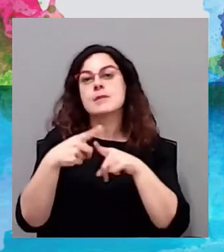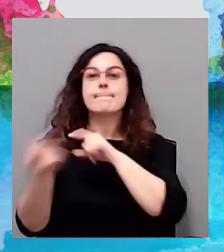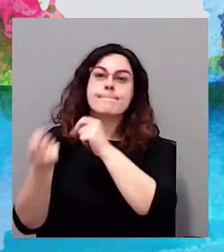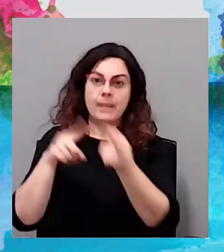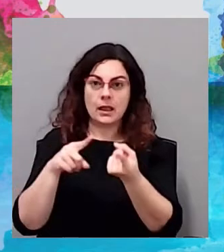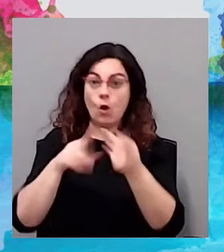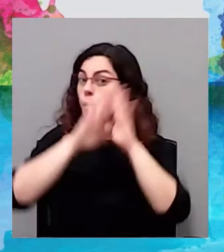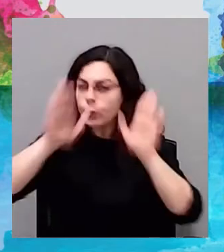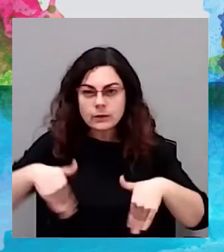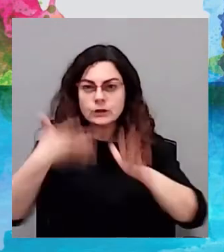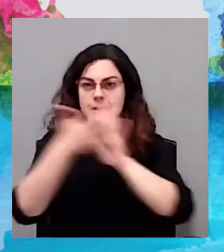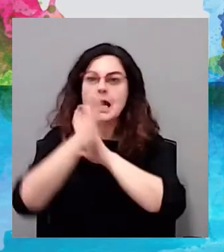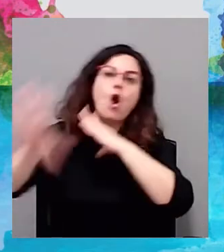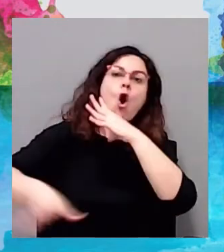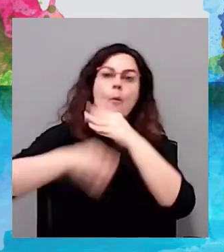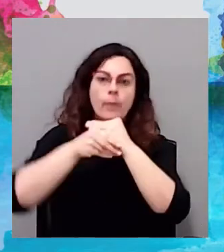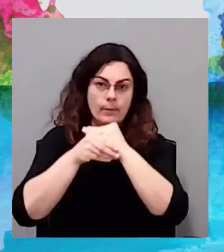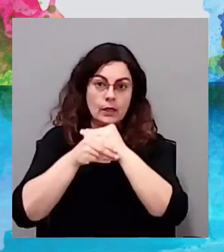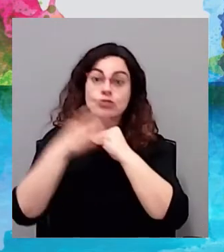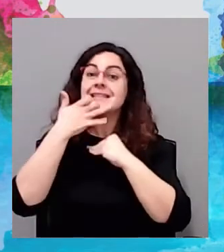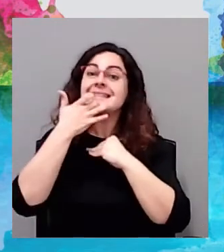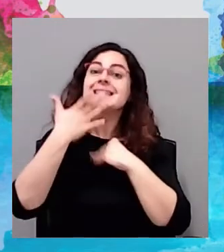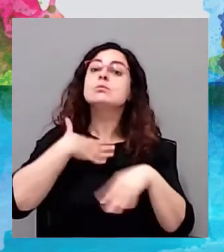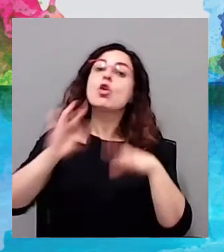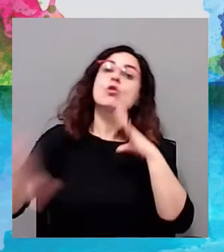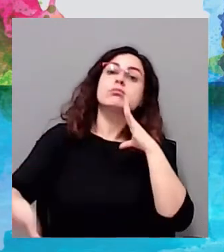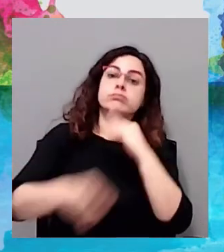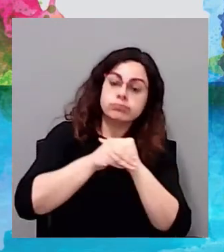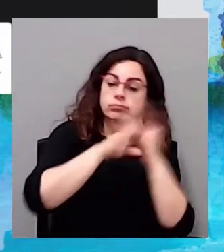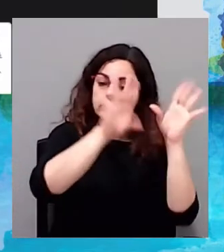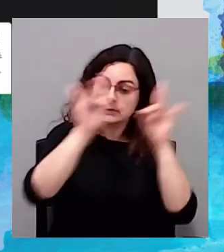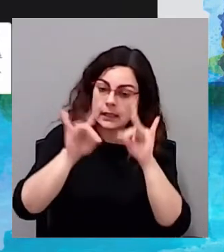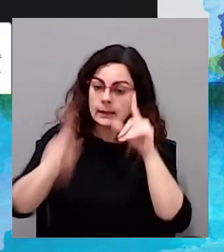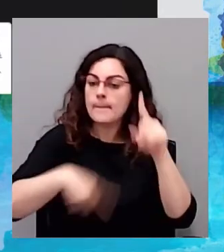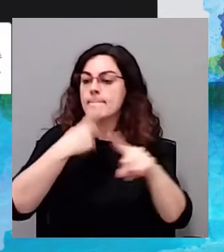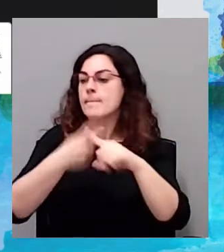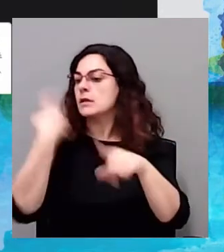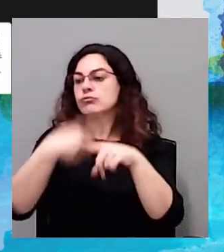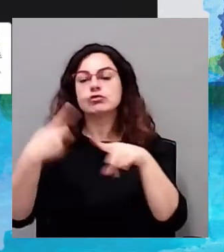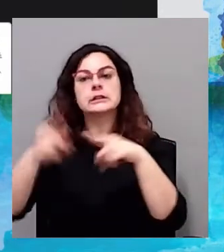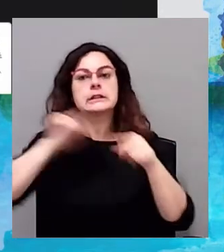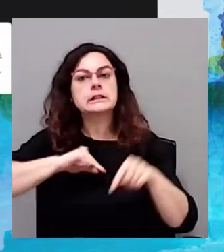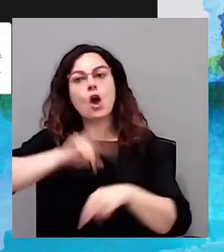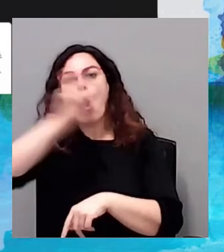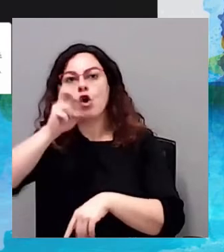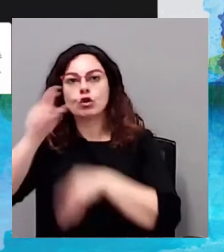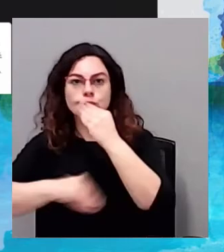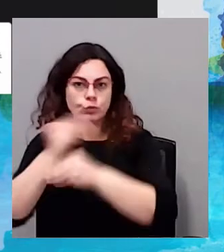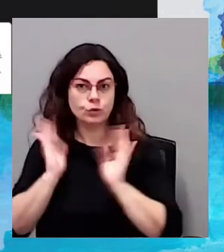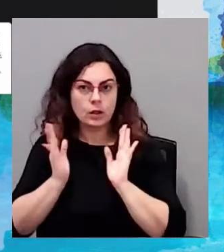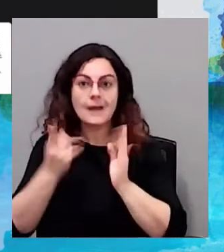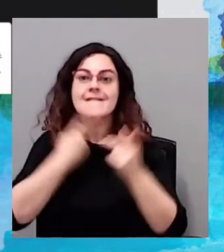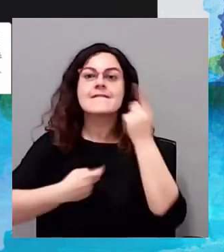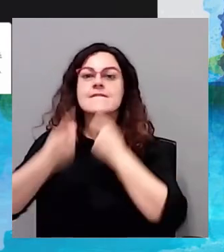que complementar siempre, si se puede, con exploración táctil y con recursos multisensoriales. obtener la información sobre el tipo y el grado